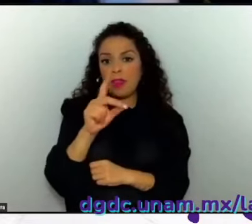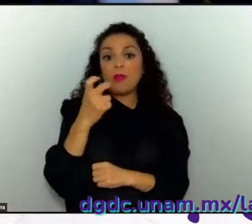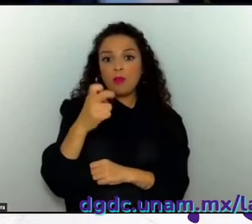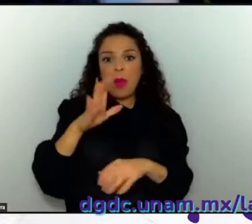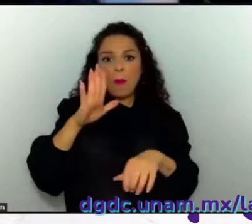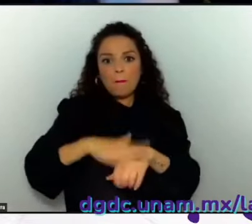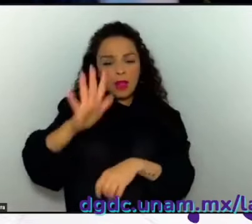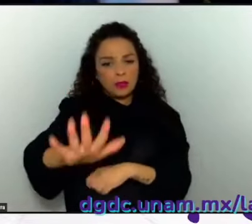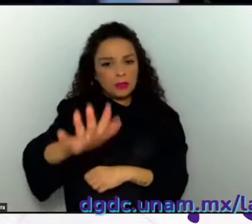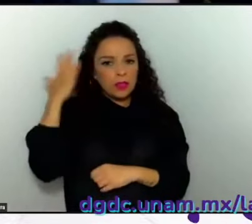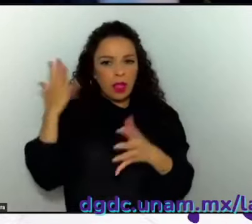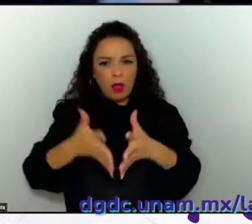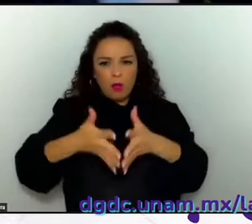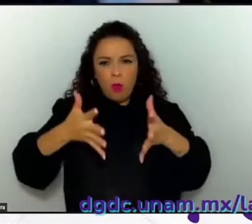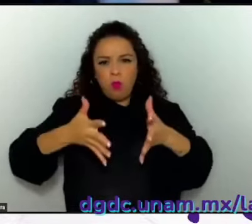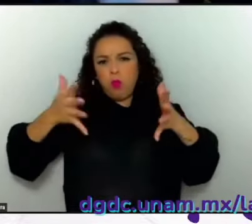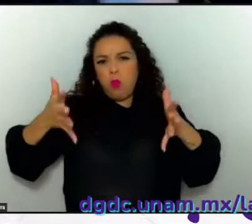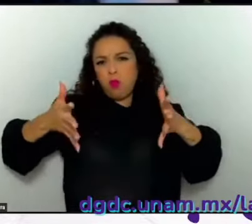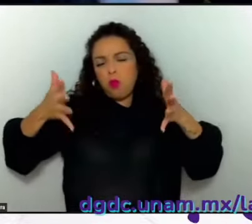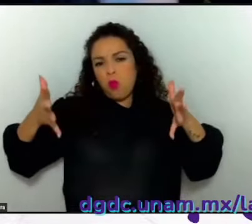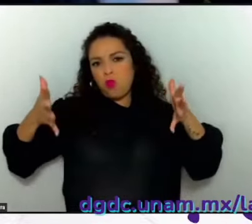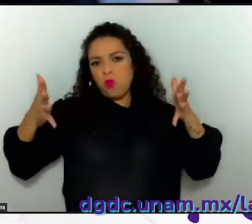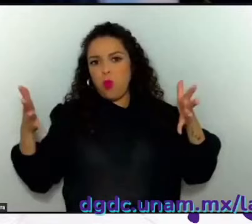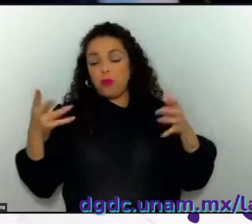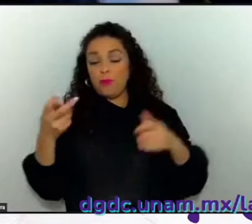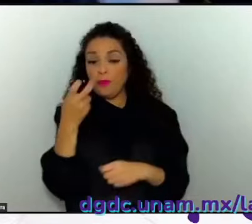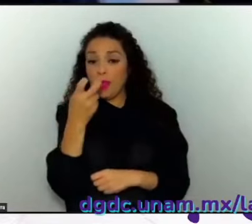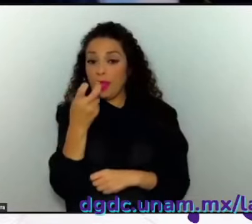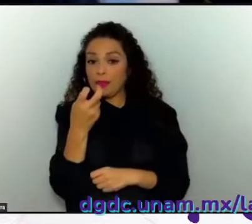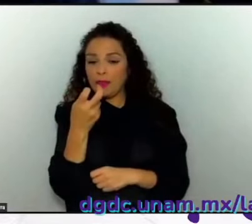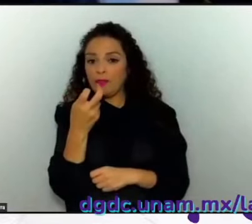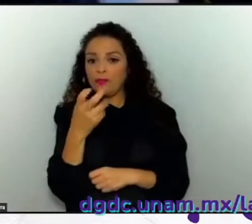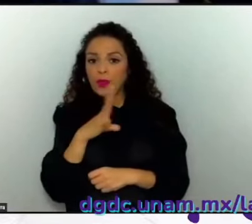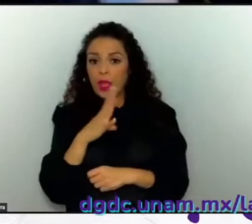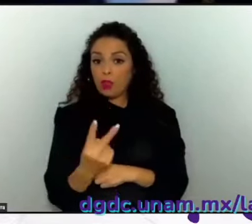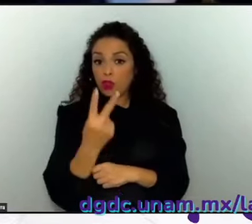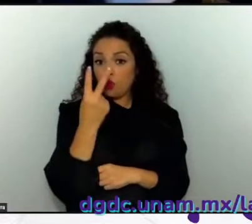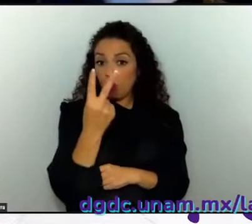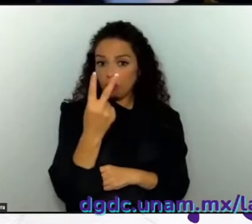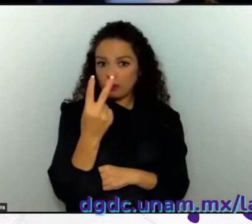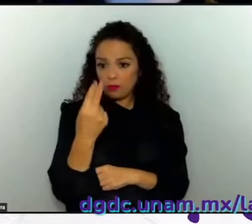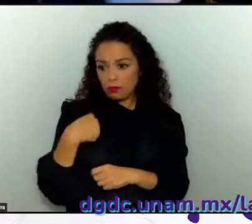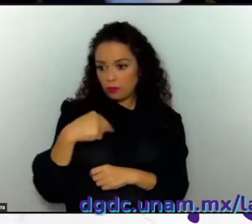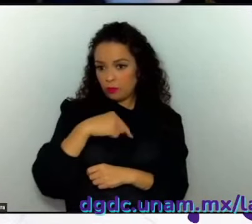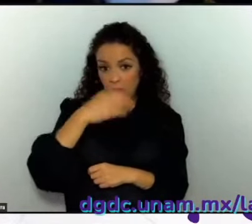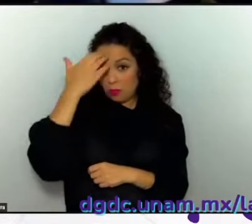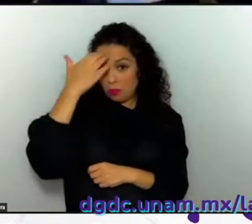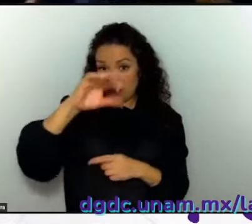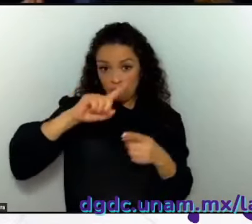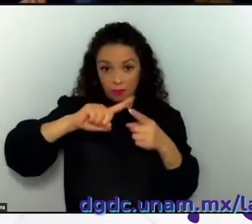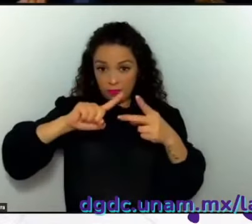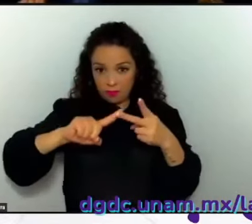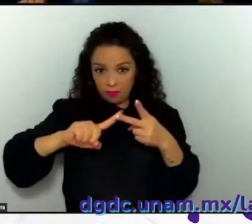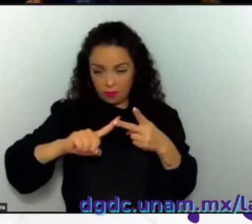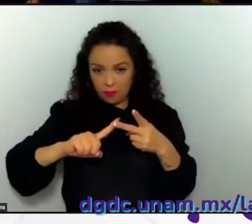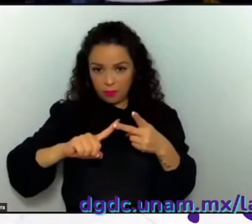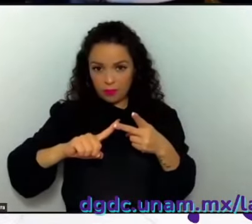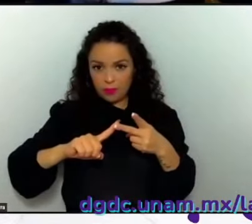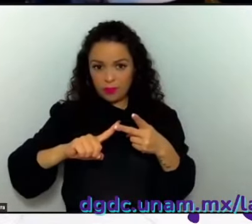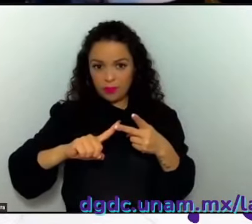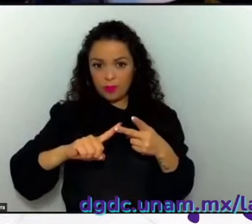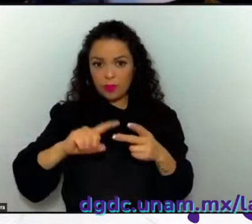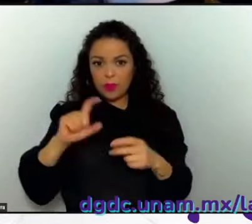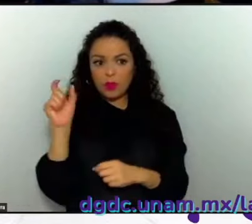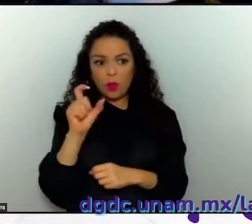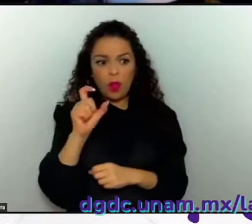rápido. Y este modelo, que incluye esos ingredientes, dos de ellos que no conocemos, pero que los podemos modelar de alguna manera, cuando los metemos en el modelo,